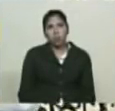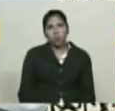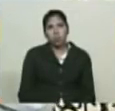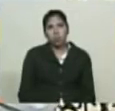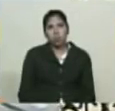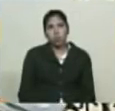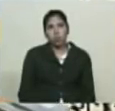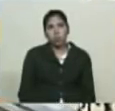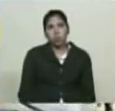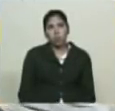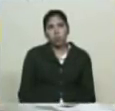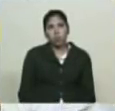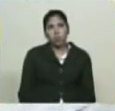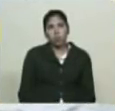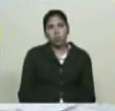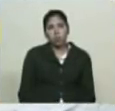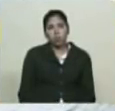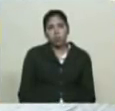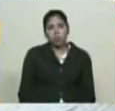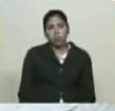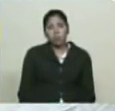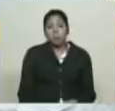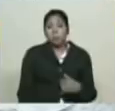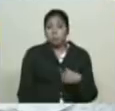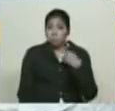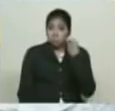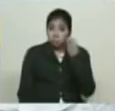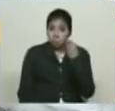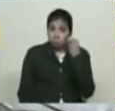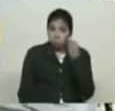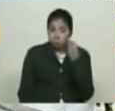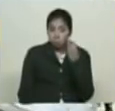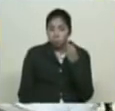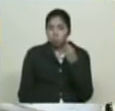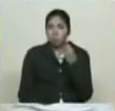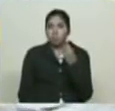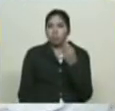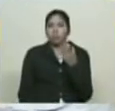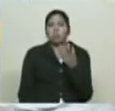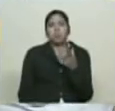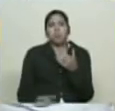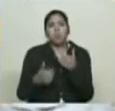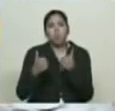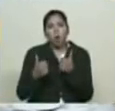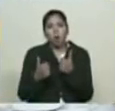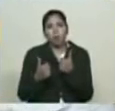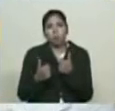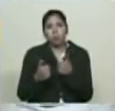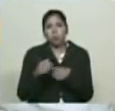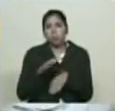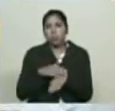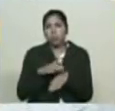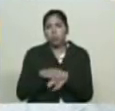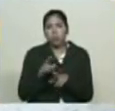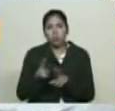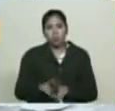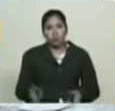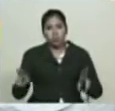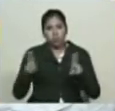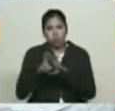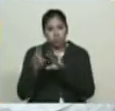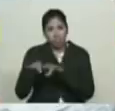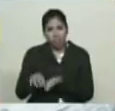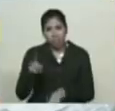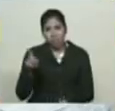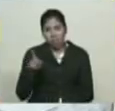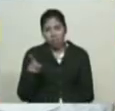la Secretaría General de la Organización de Naciones Unidas acepte la invitación del Consejo Nacional Electoral, como